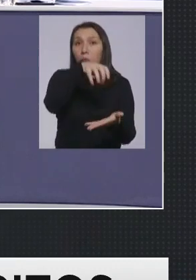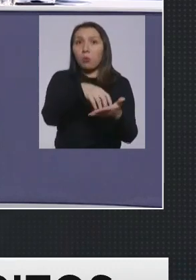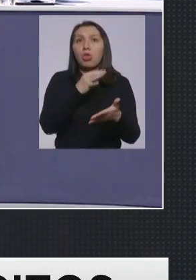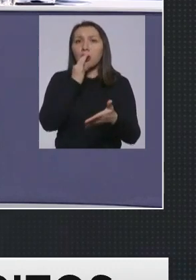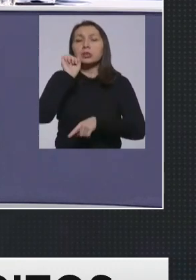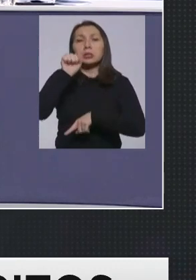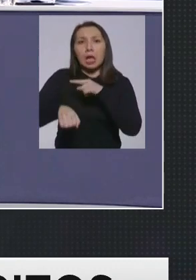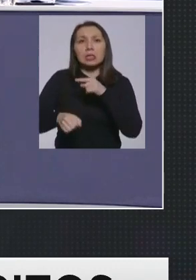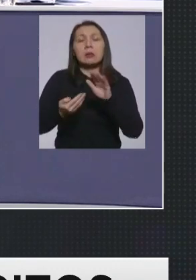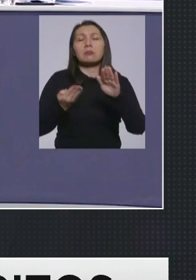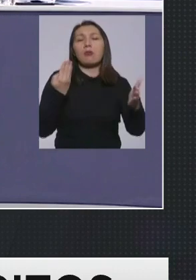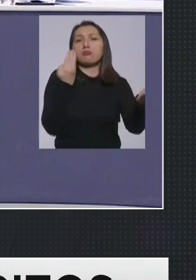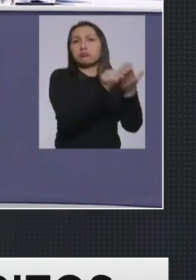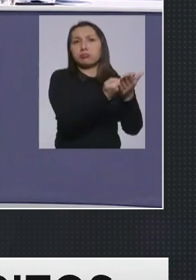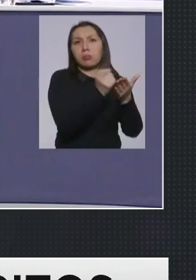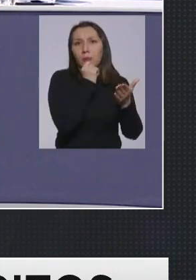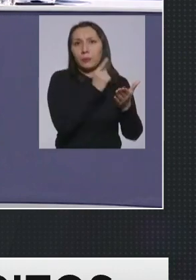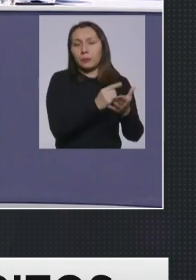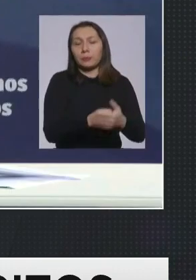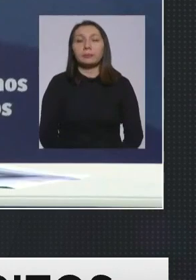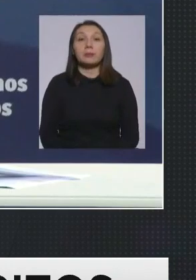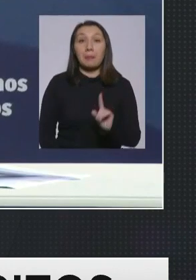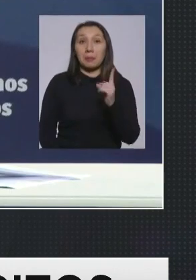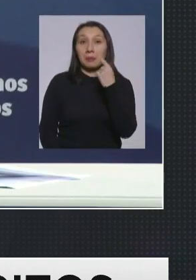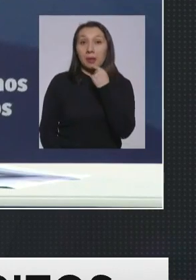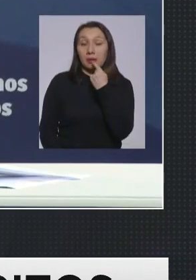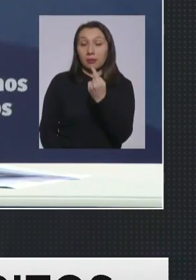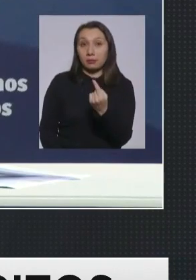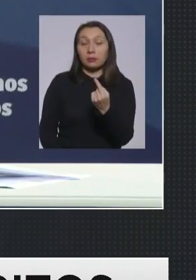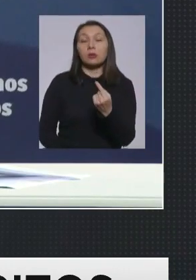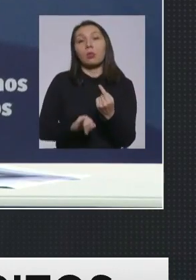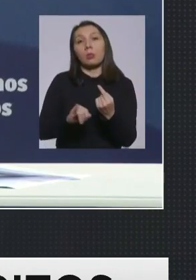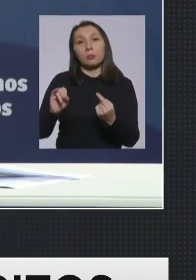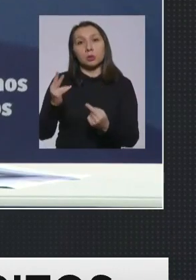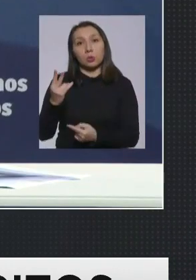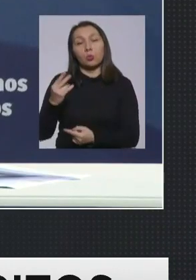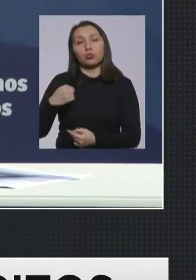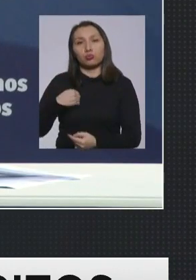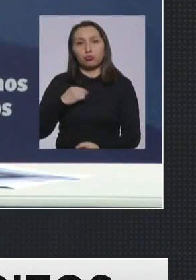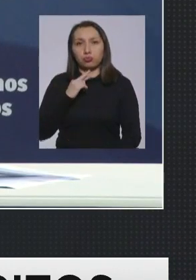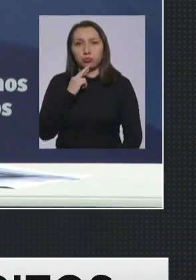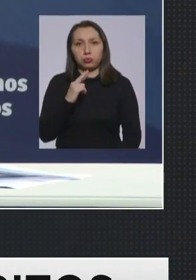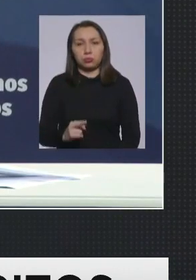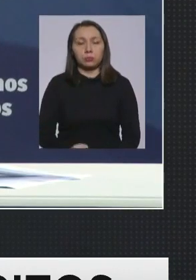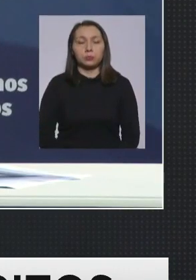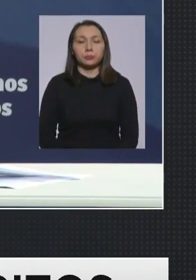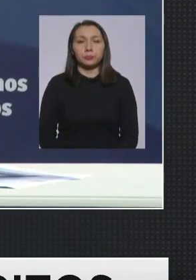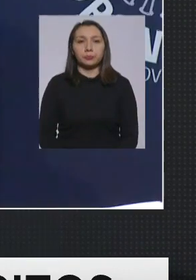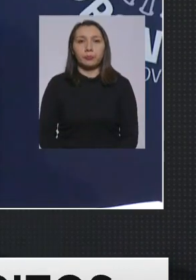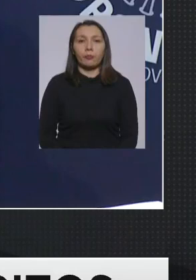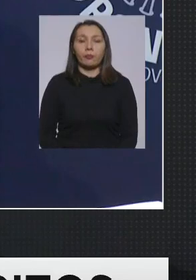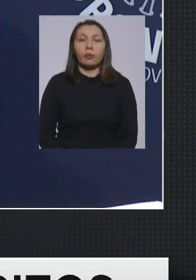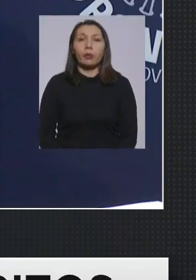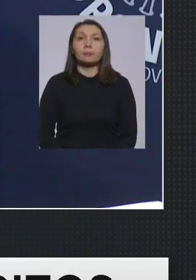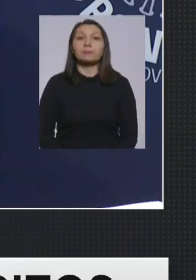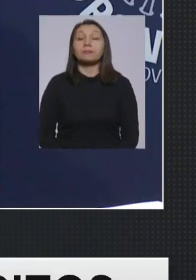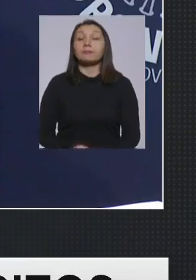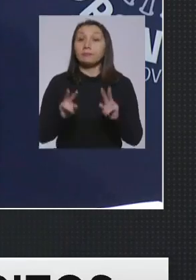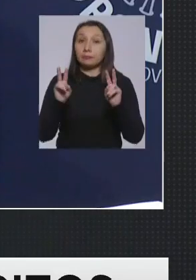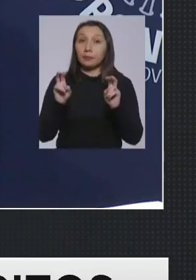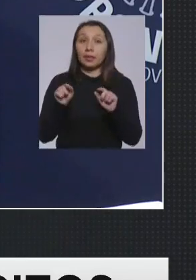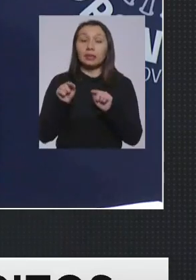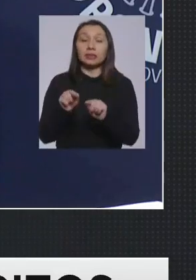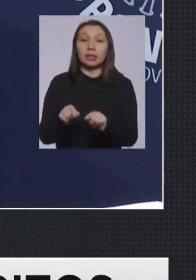admisible tomás la primera pregunta la va a contestar la subsecretaria y la segunda pregunta la voy a contestar yo con